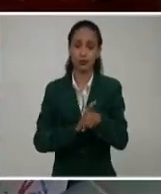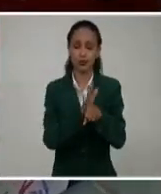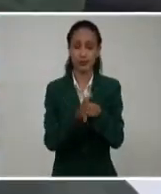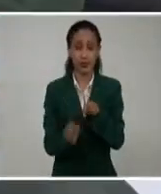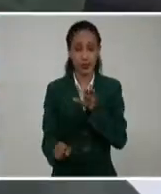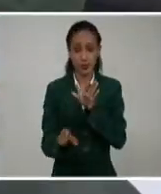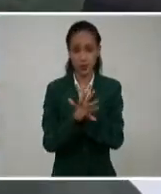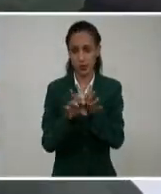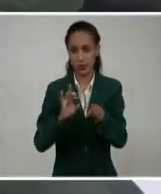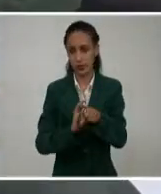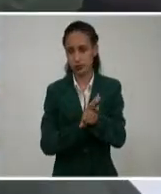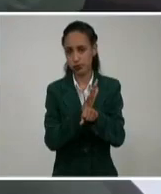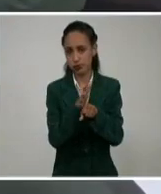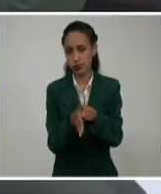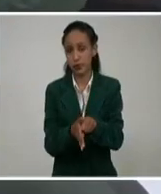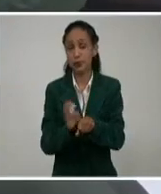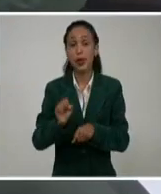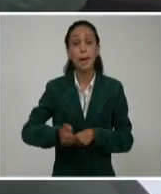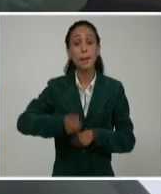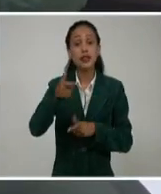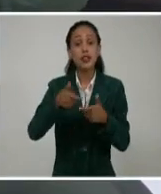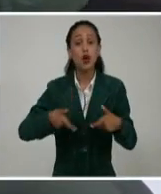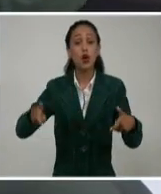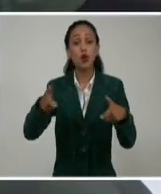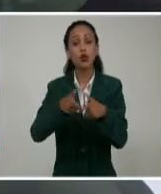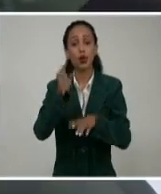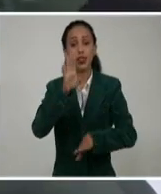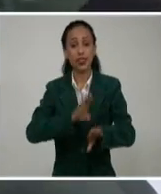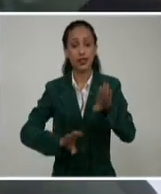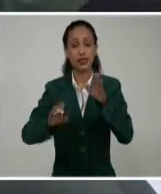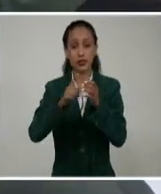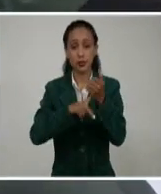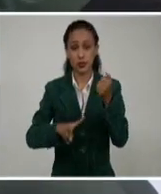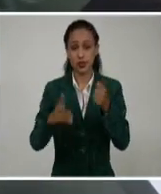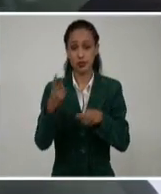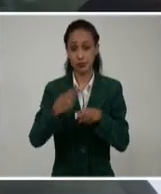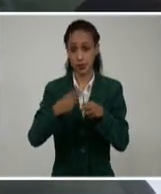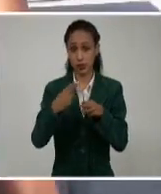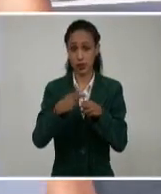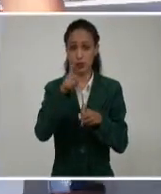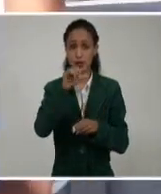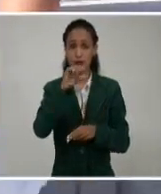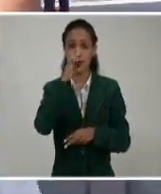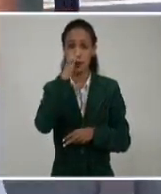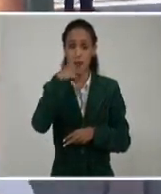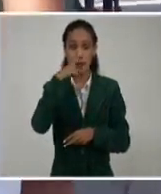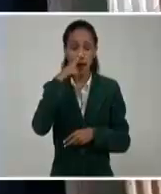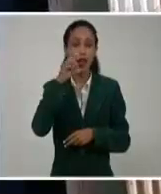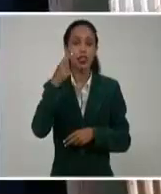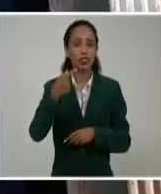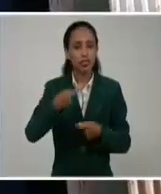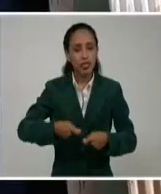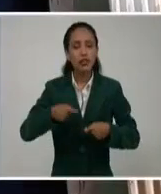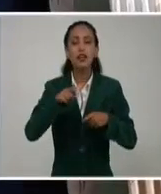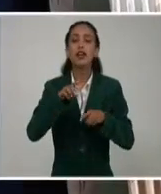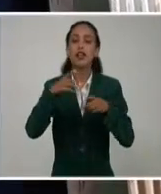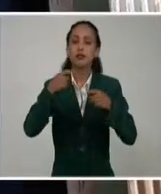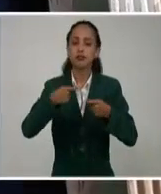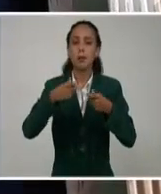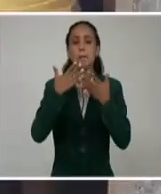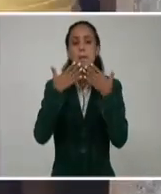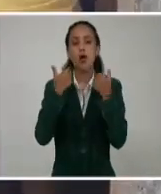la pandemia. El presidente del Consejo de Defensa Provincial, Iván Izquierdo Alonso, exhortó a mejorar el control de focos y la